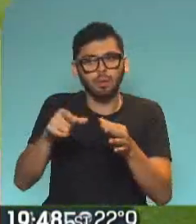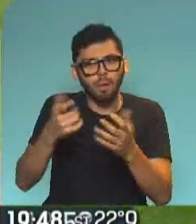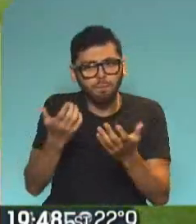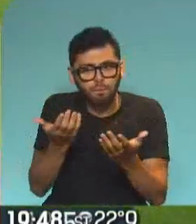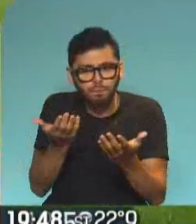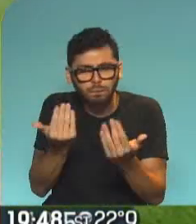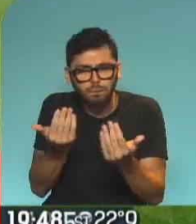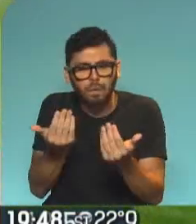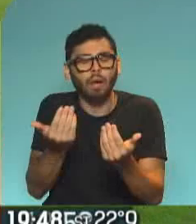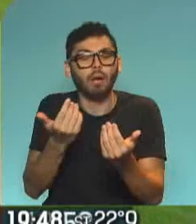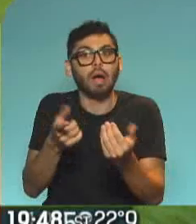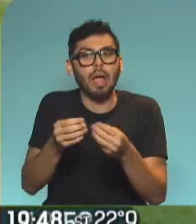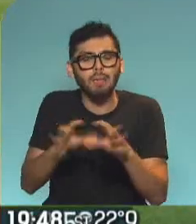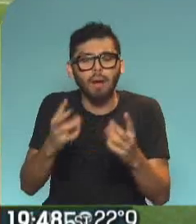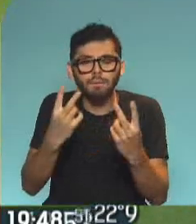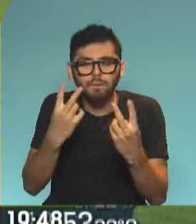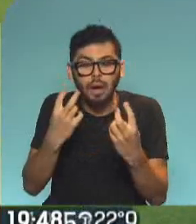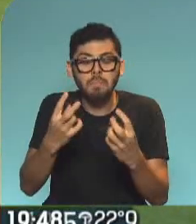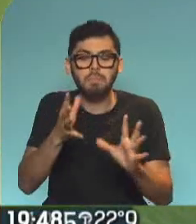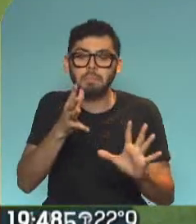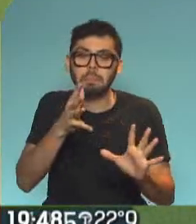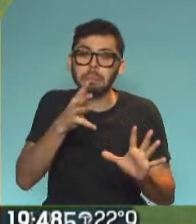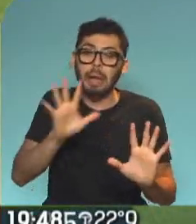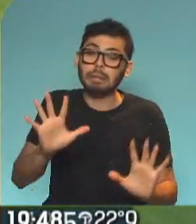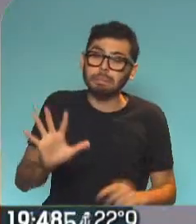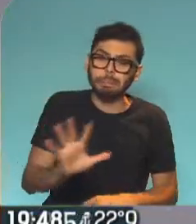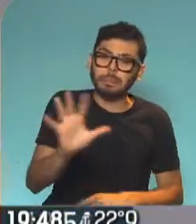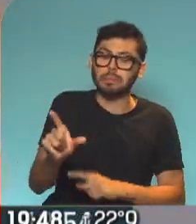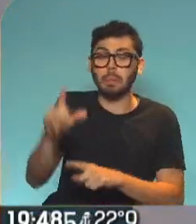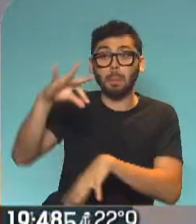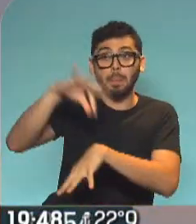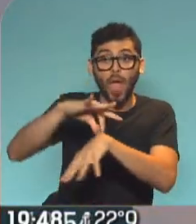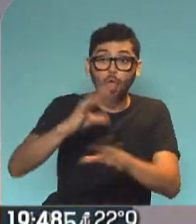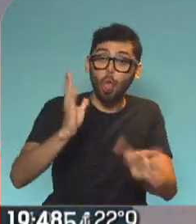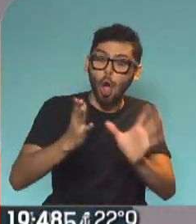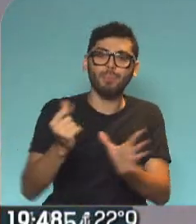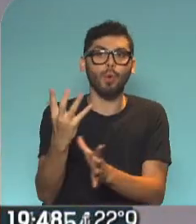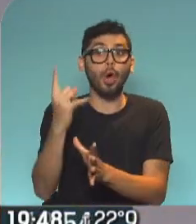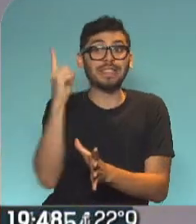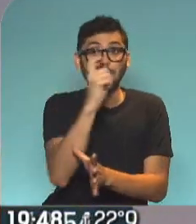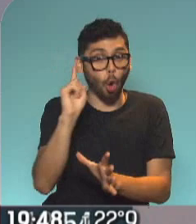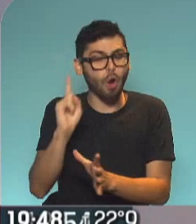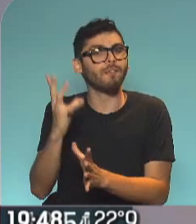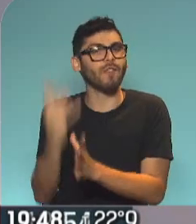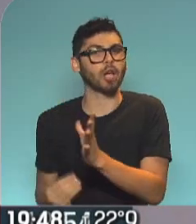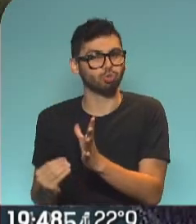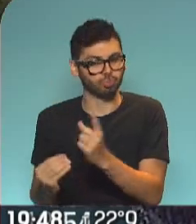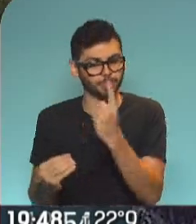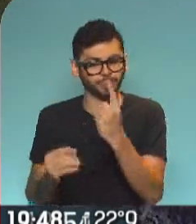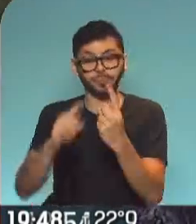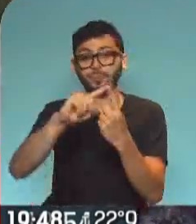se empieza a investigar una presunta mala praxis en cuanto al tratamiento psicológico y los otros dos son